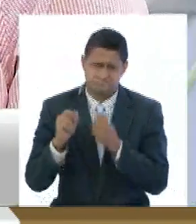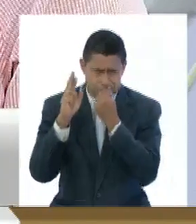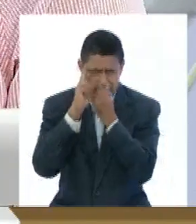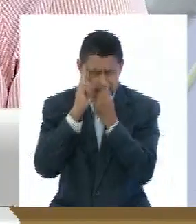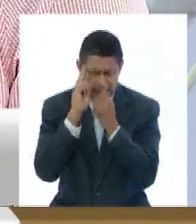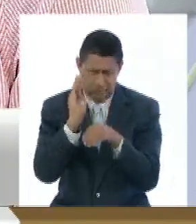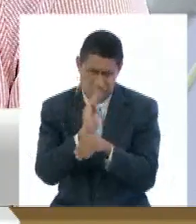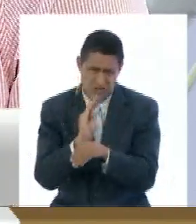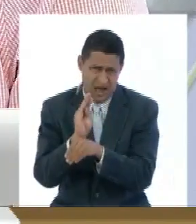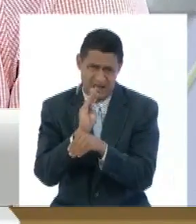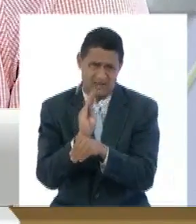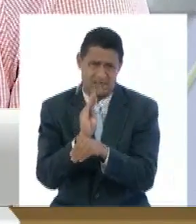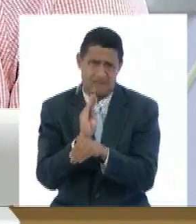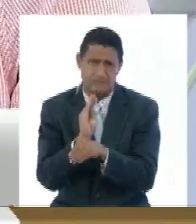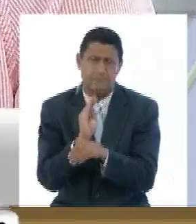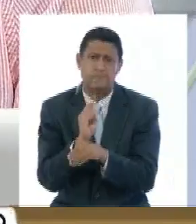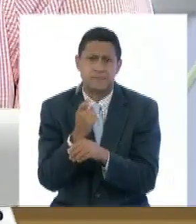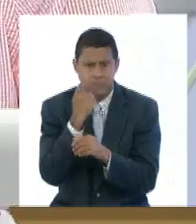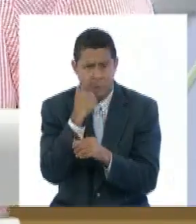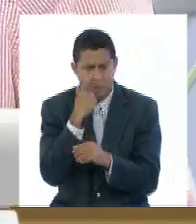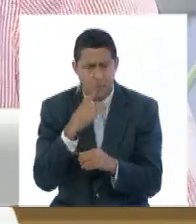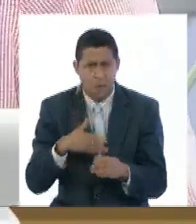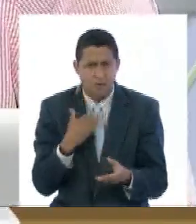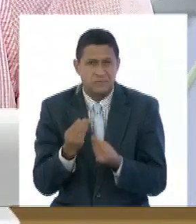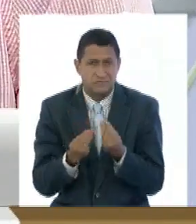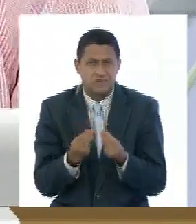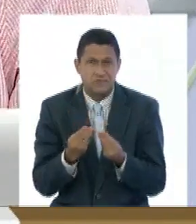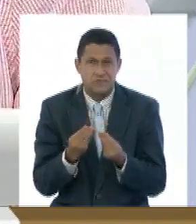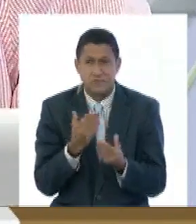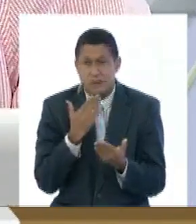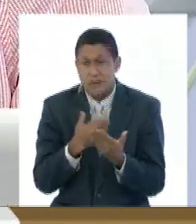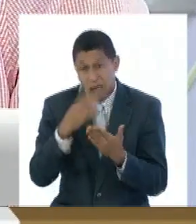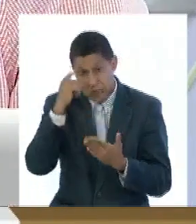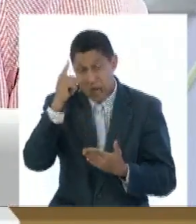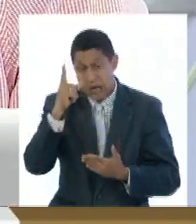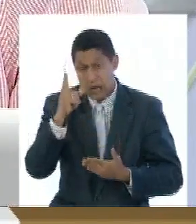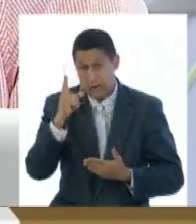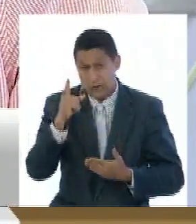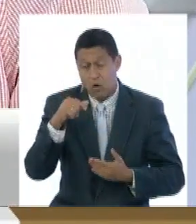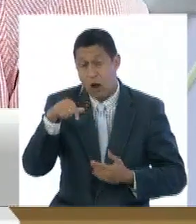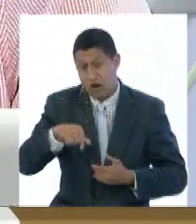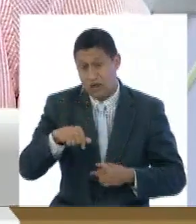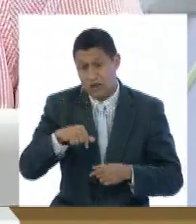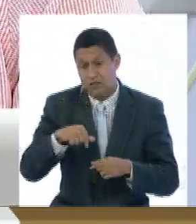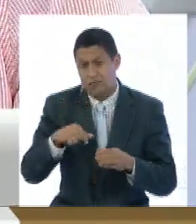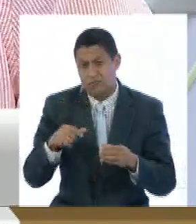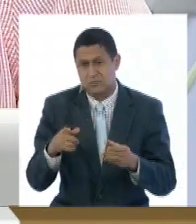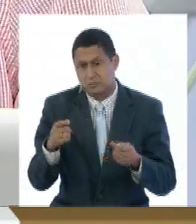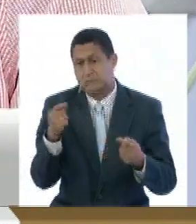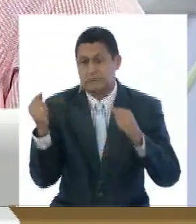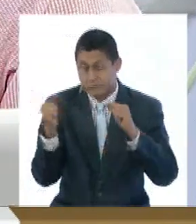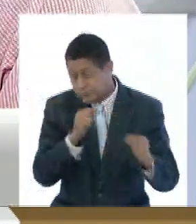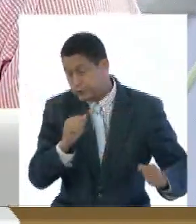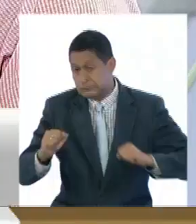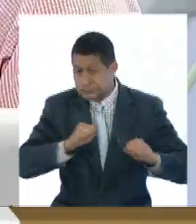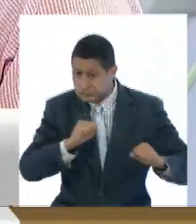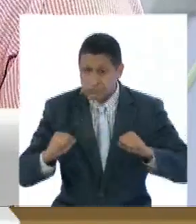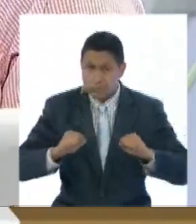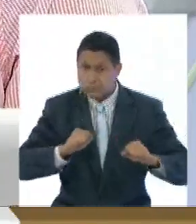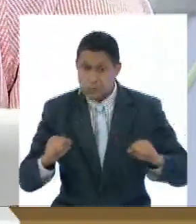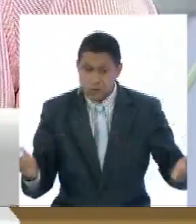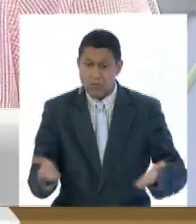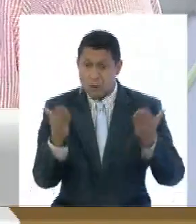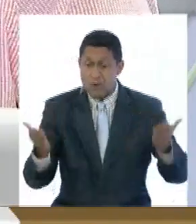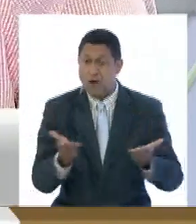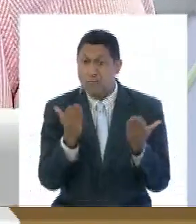mucho cuidado y tenemos que ver qué podemos hacer, porque sí, gracias a Dios, la Sociedad Venezolana de Pediatría y Pericultura ha sido muy activa en